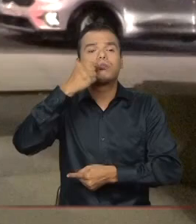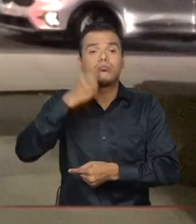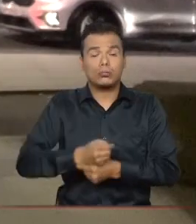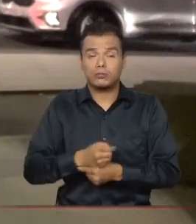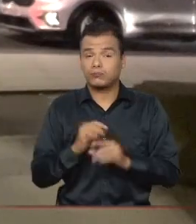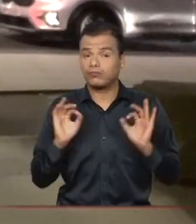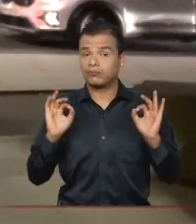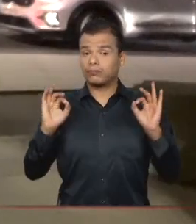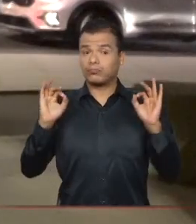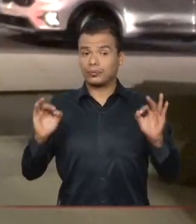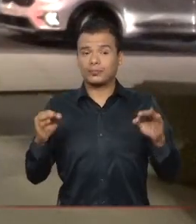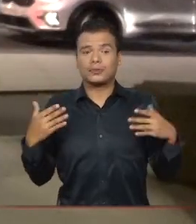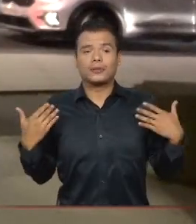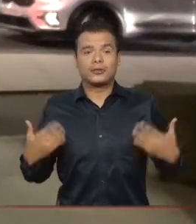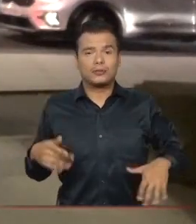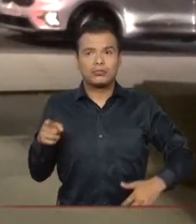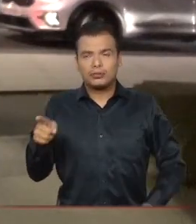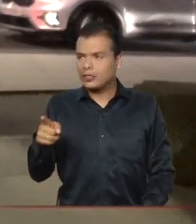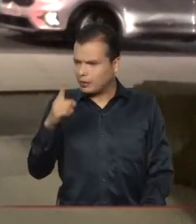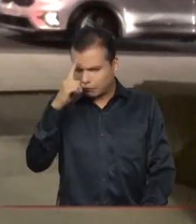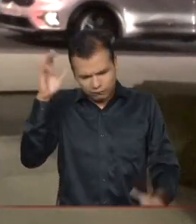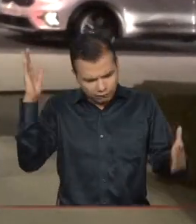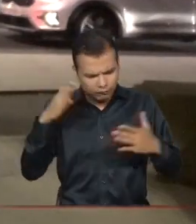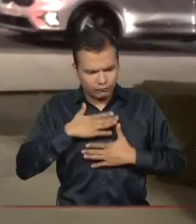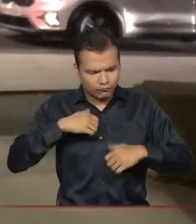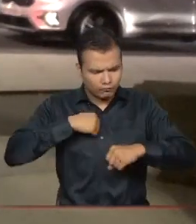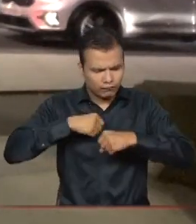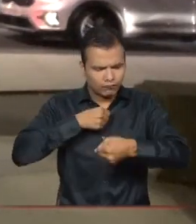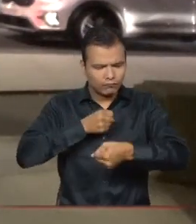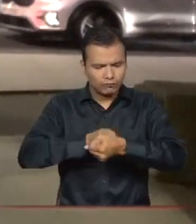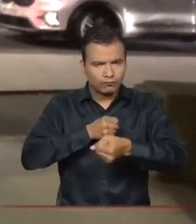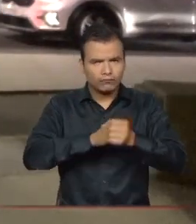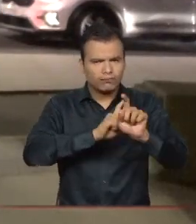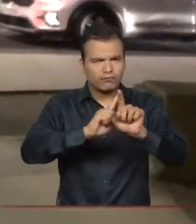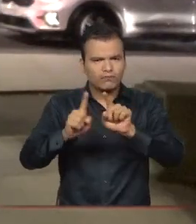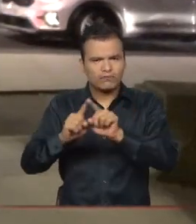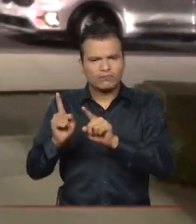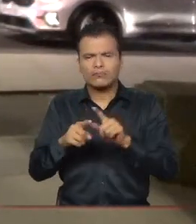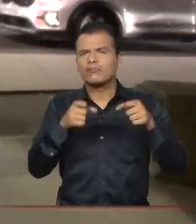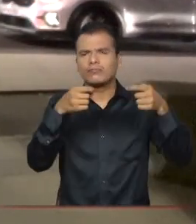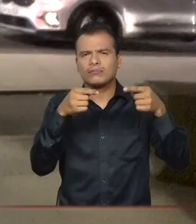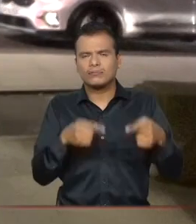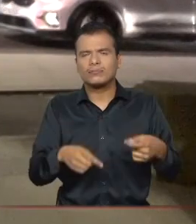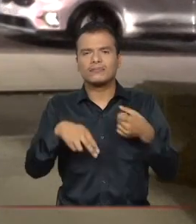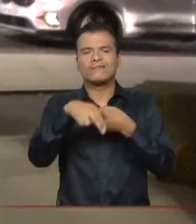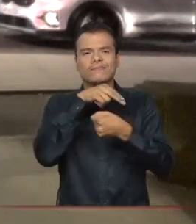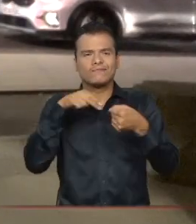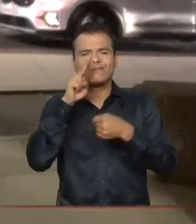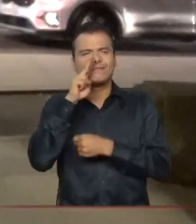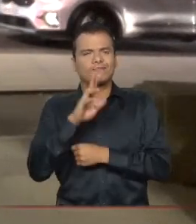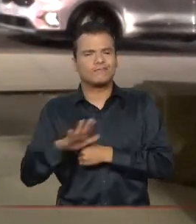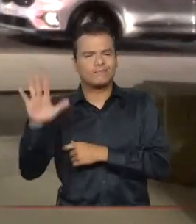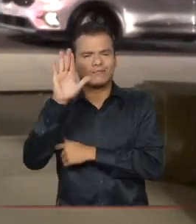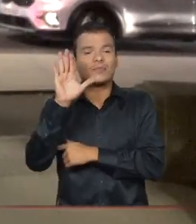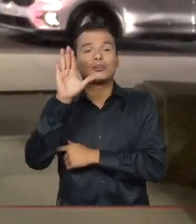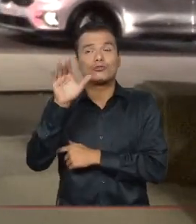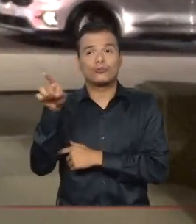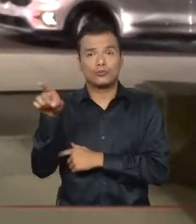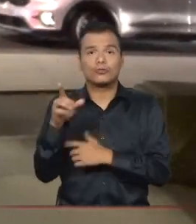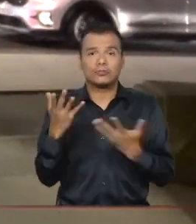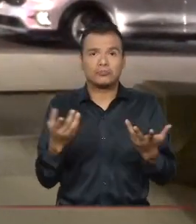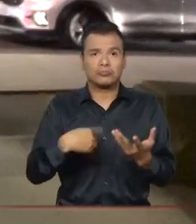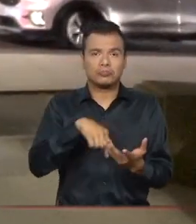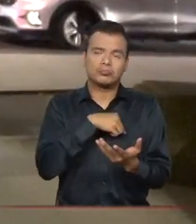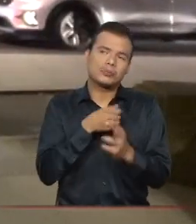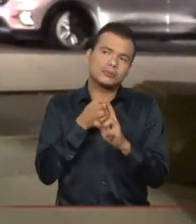Compromiso que inició el camino o el sendero para eventos regionales y nacionales. Con ella, Telepacífico Noticias